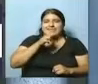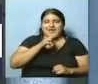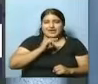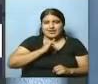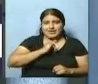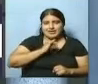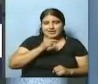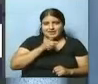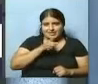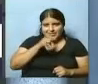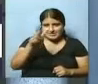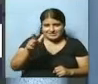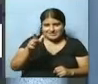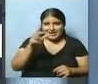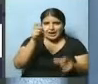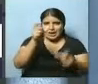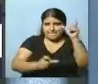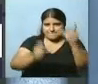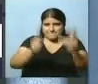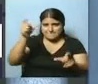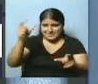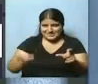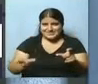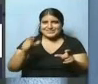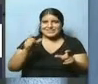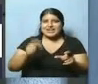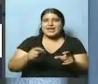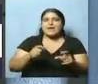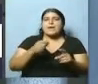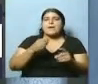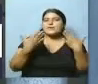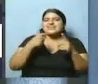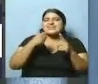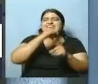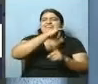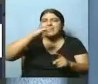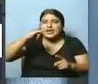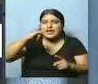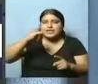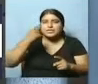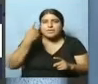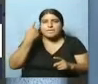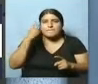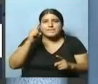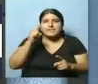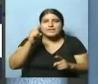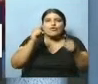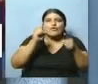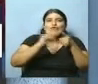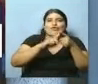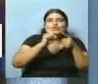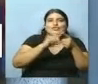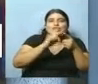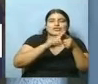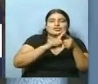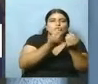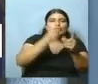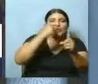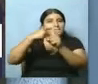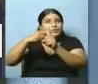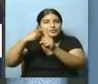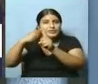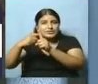a veces el estar en contacto pueden ser negativos, pero al estar en contacto con muchos positivos, porque están dando muchos positivos, puede